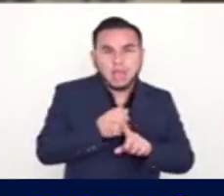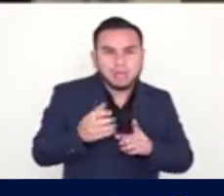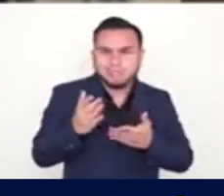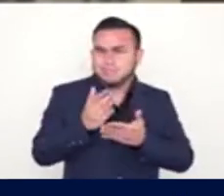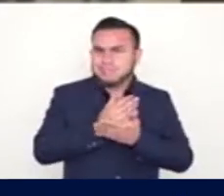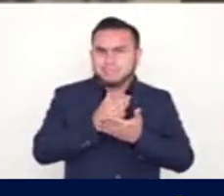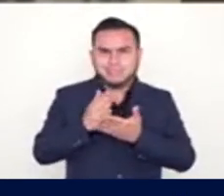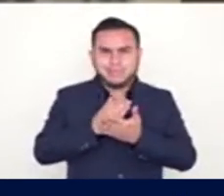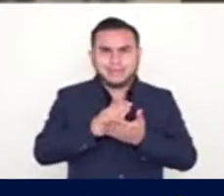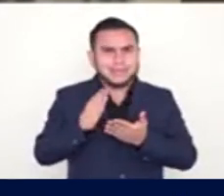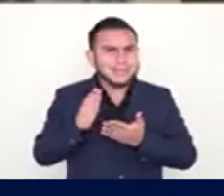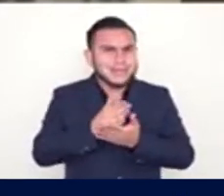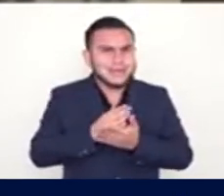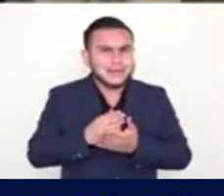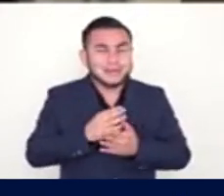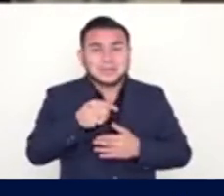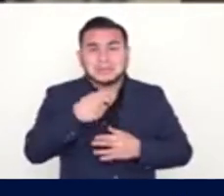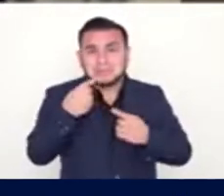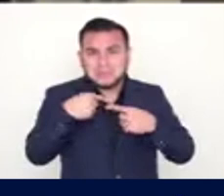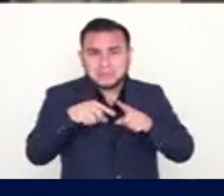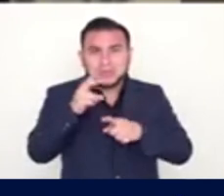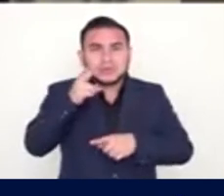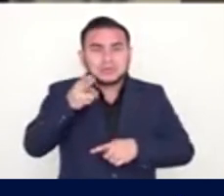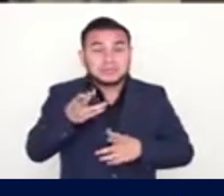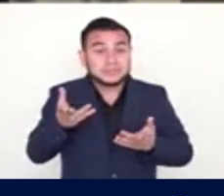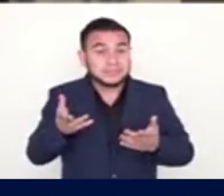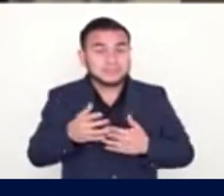quitó la grabadora, ahí estás todavía.